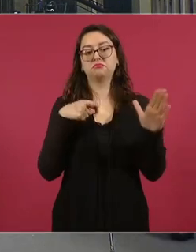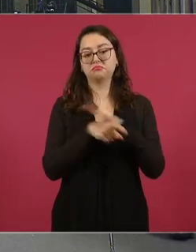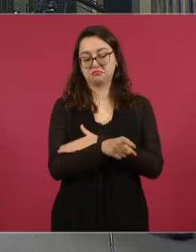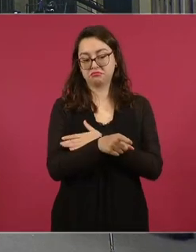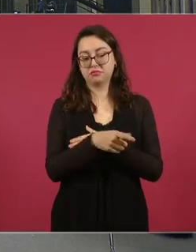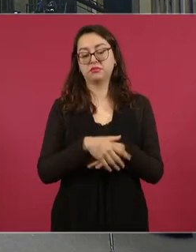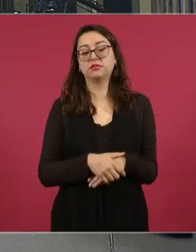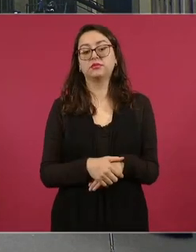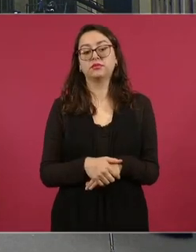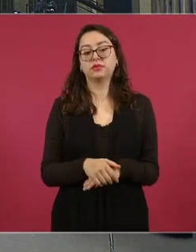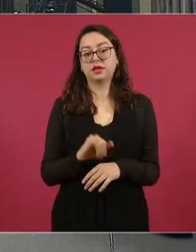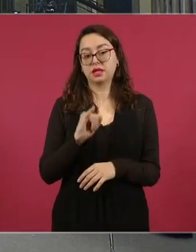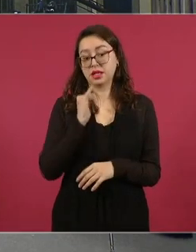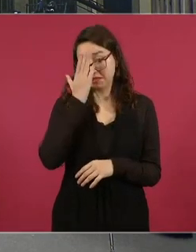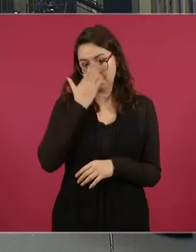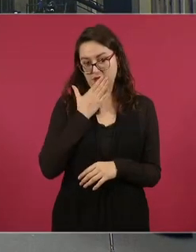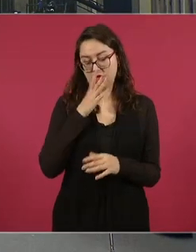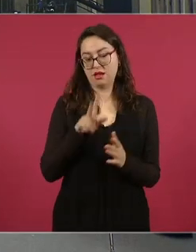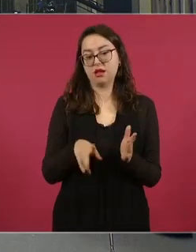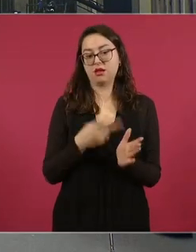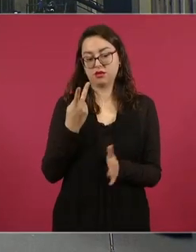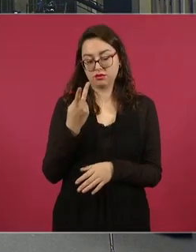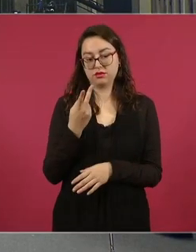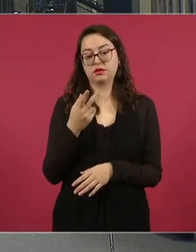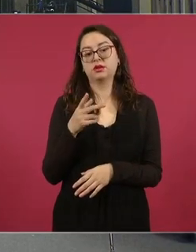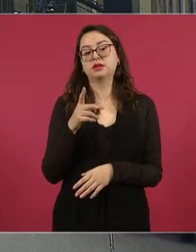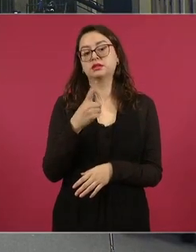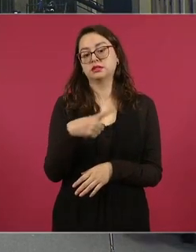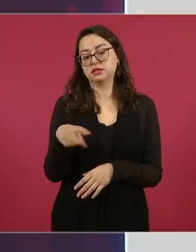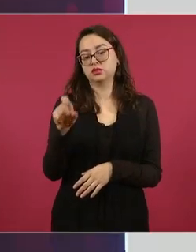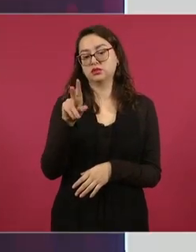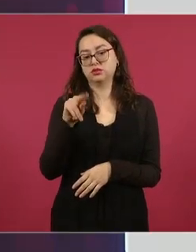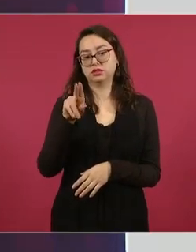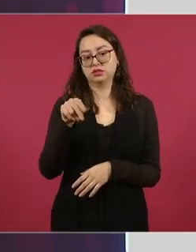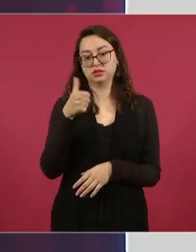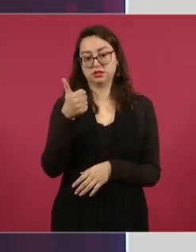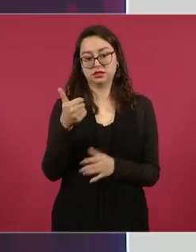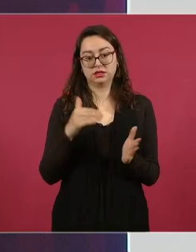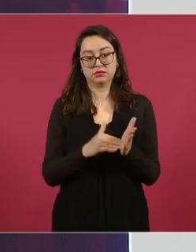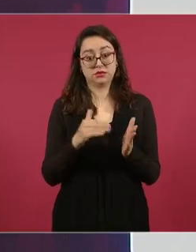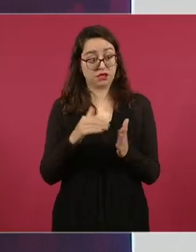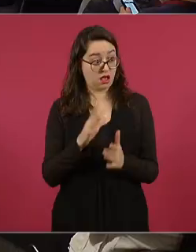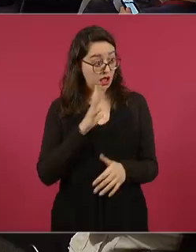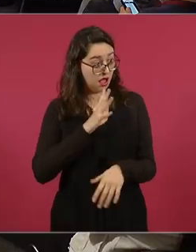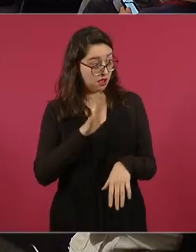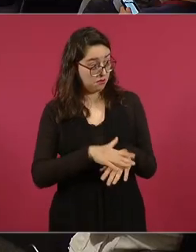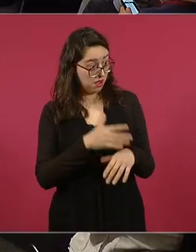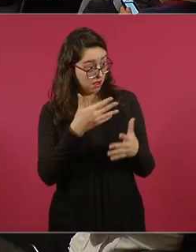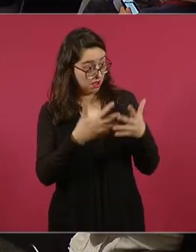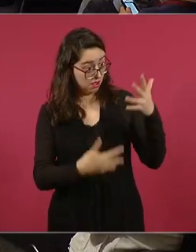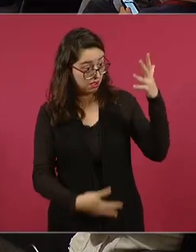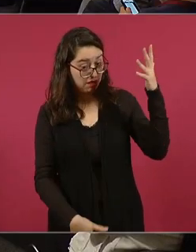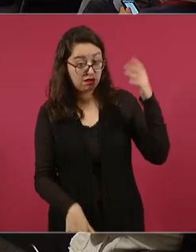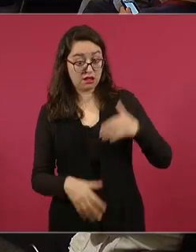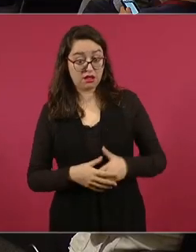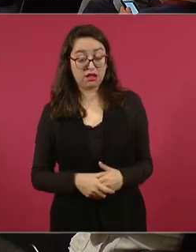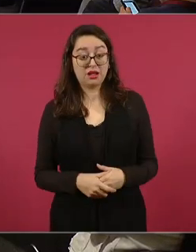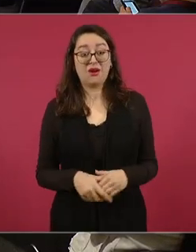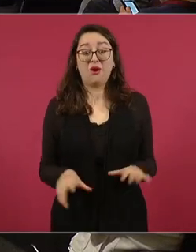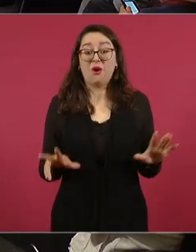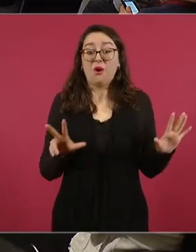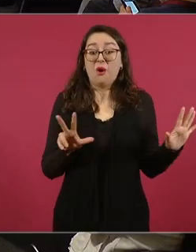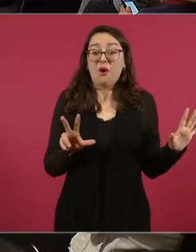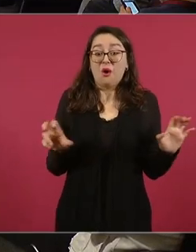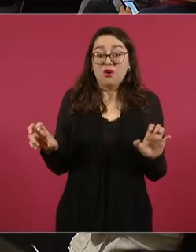Imagen de soluciones integrales, doscientos ochenta y seis millones. ¿Ya no hay más? Son ochocientos, pero